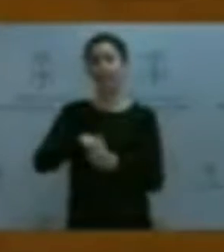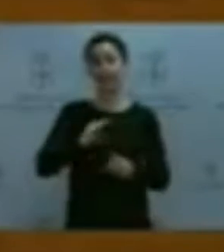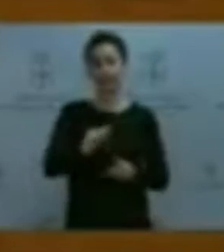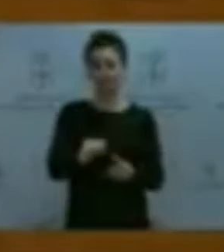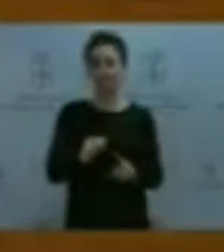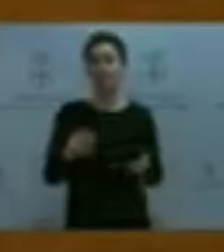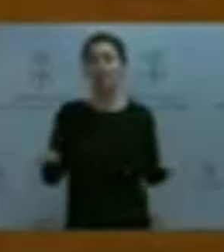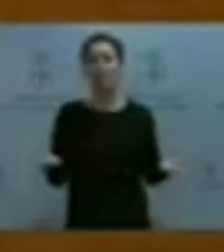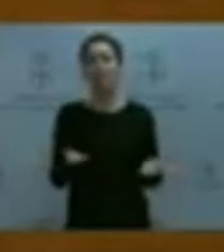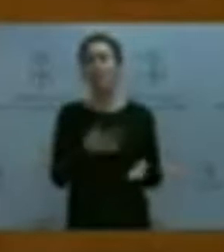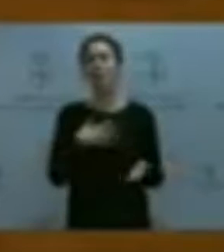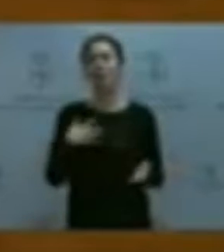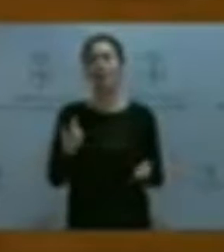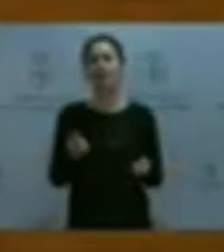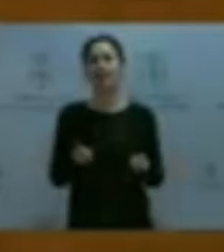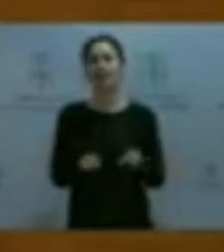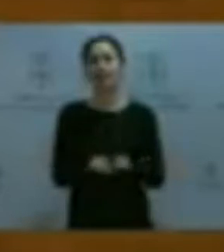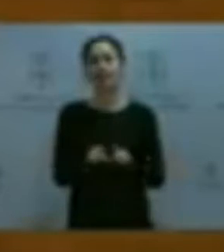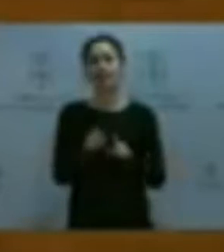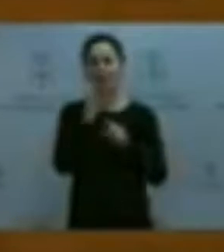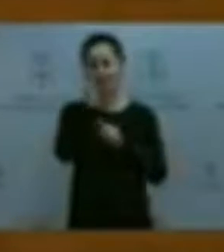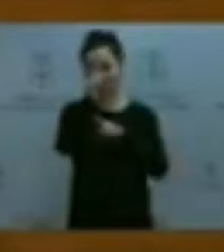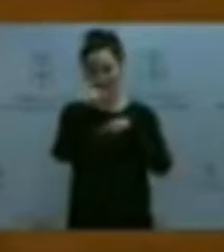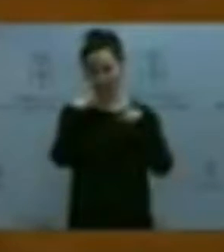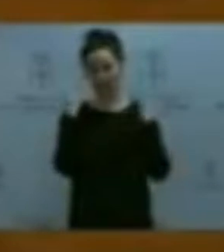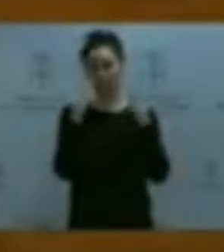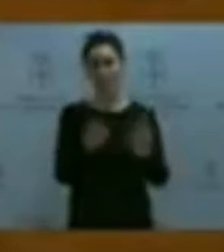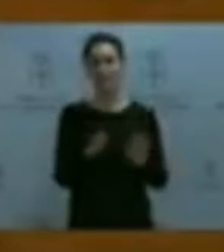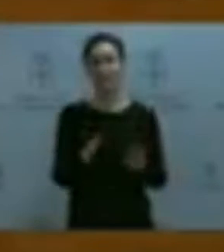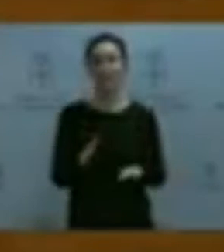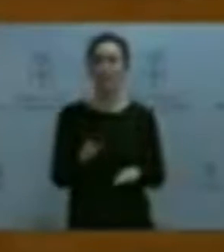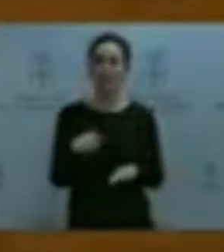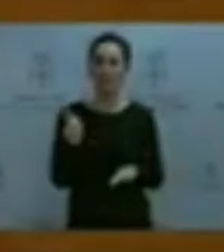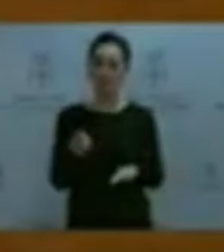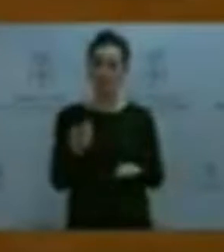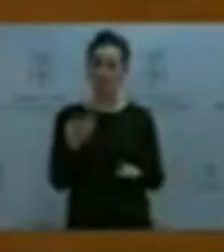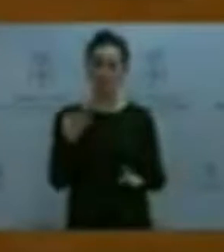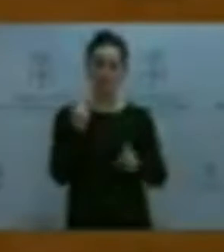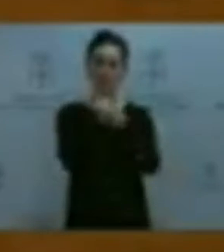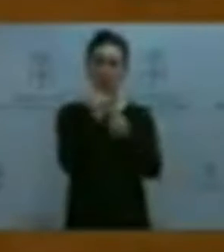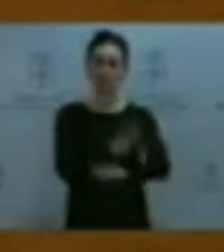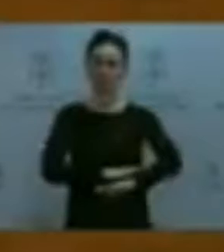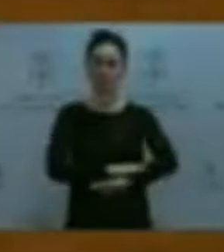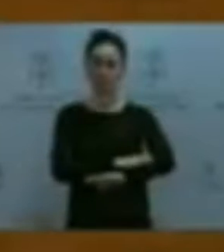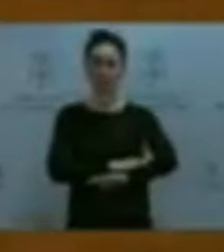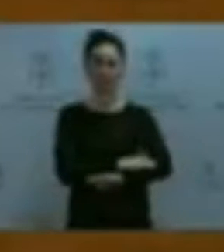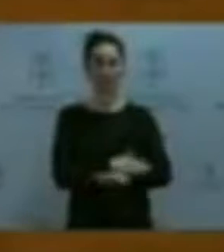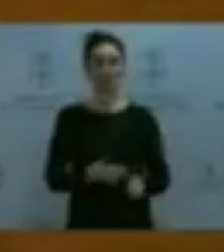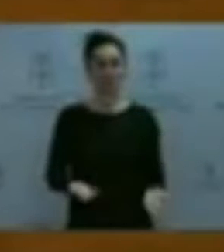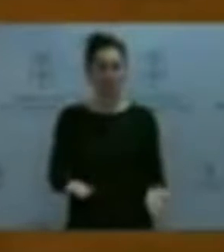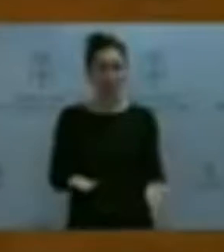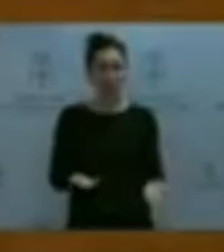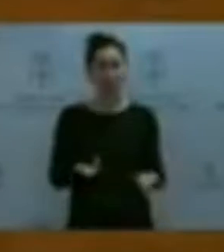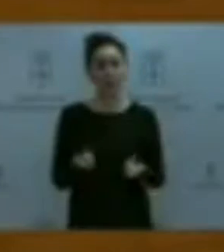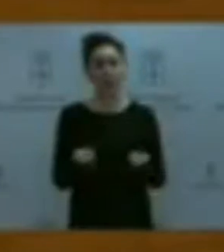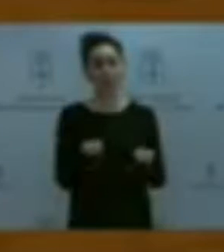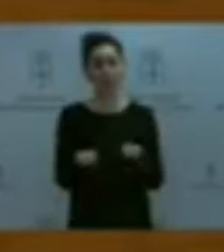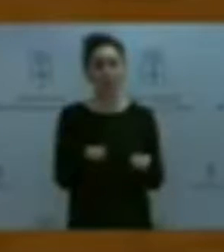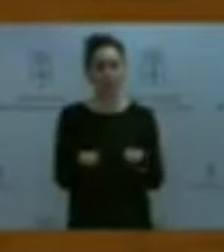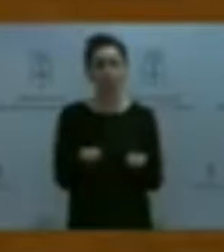camuflar. Pero para eso estamos la oposición al Gobierno, para controlarles las cosas en las que ustedes faltan a la